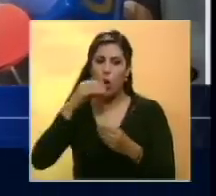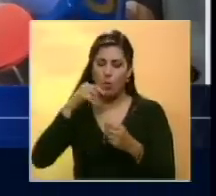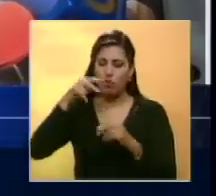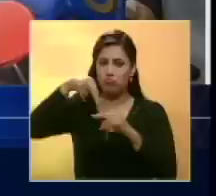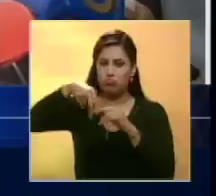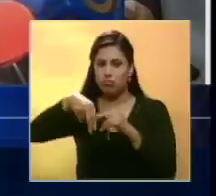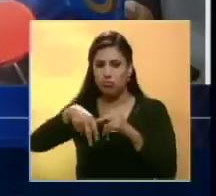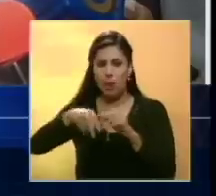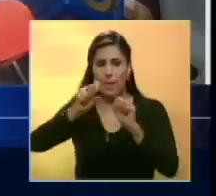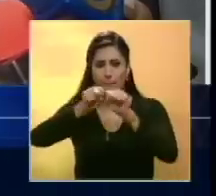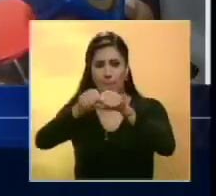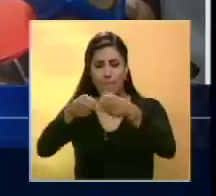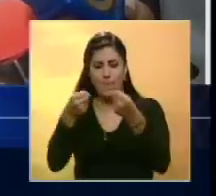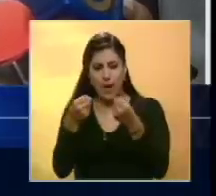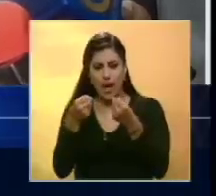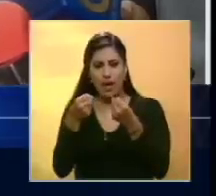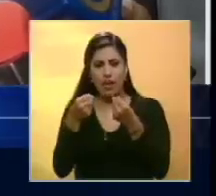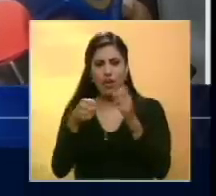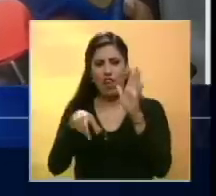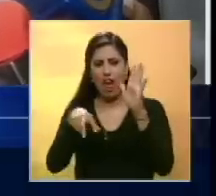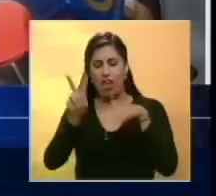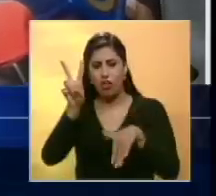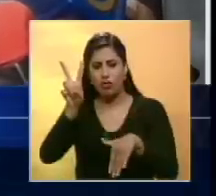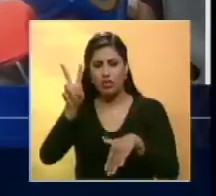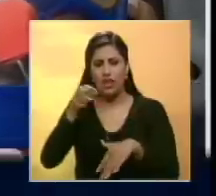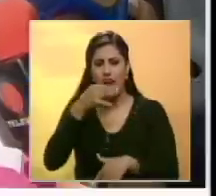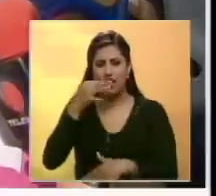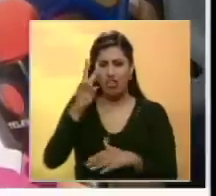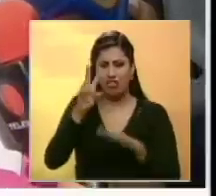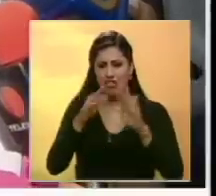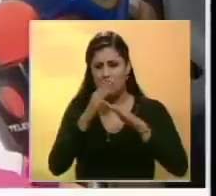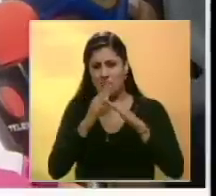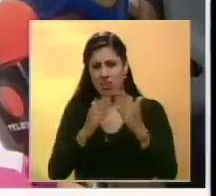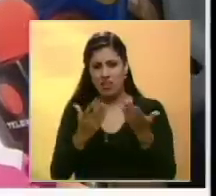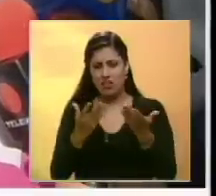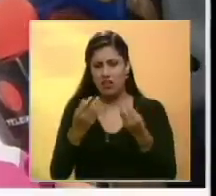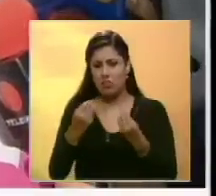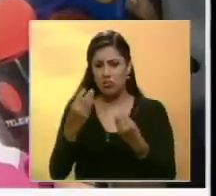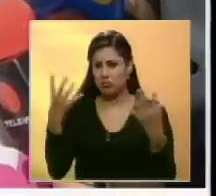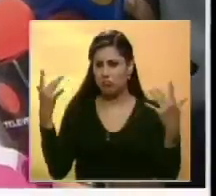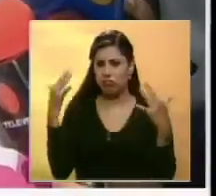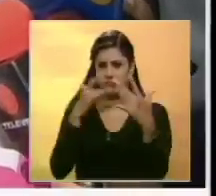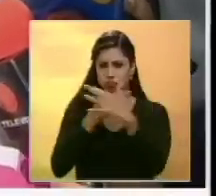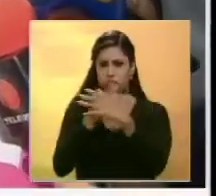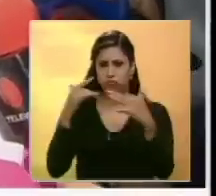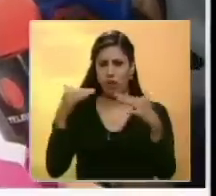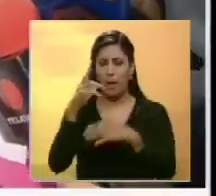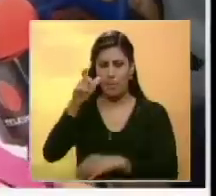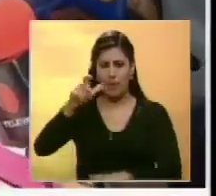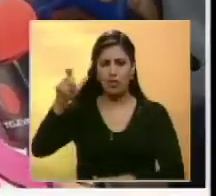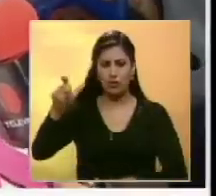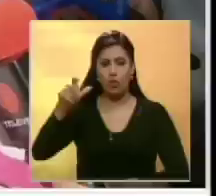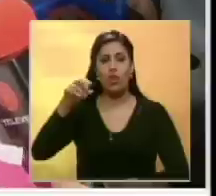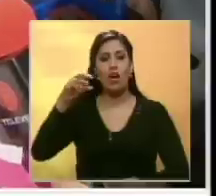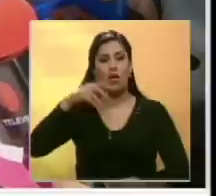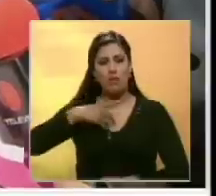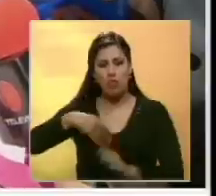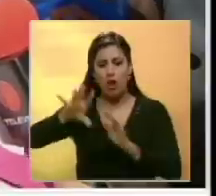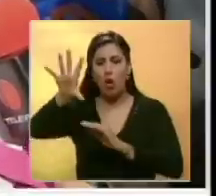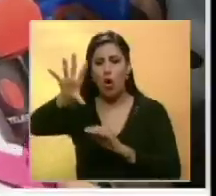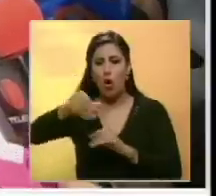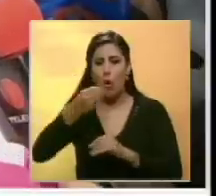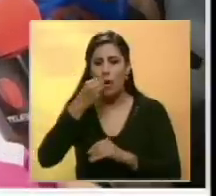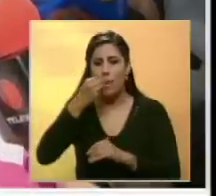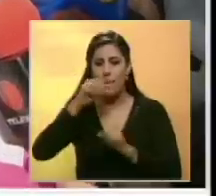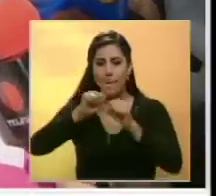bajó en la panadería porque fue a las 12 del mediodía, 12:30, con mucha gente, pues. Se bajó a comerse un pan y